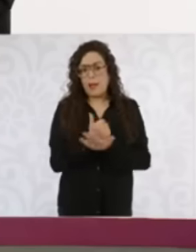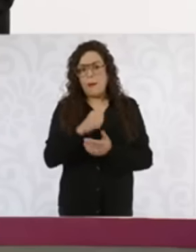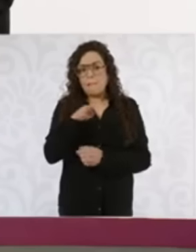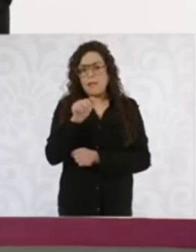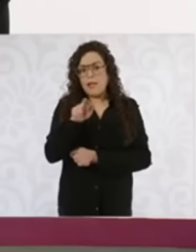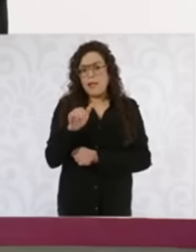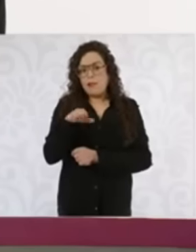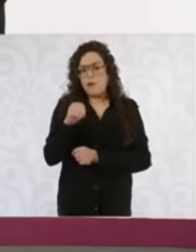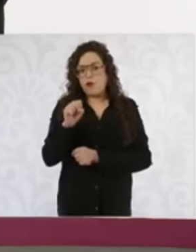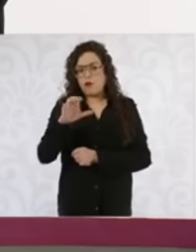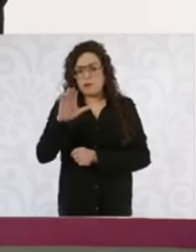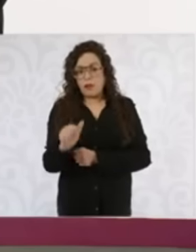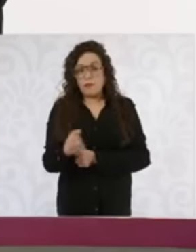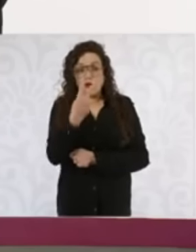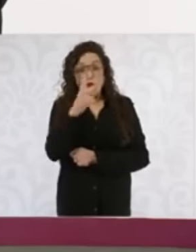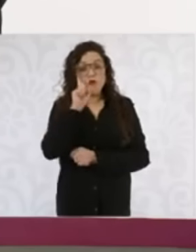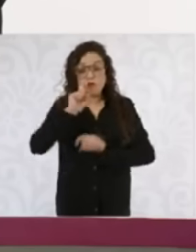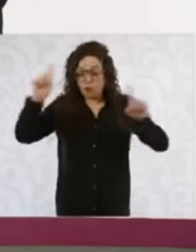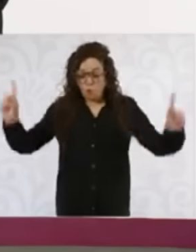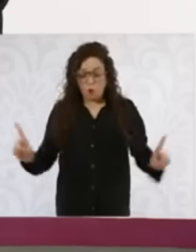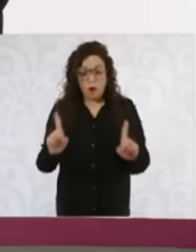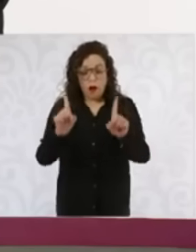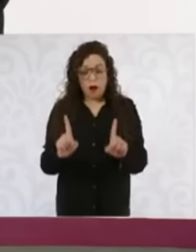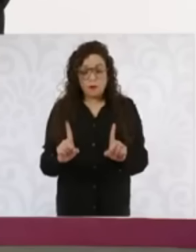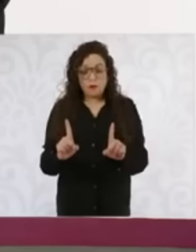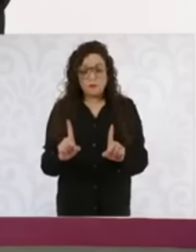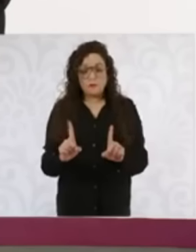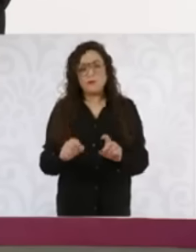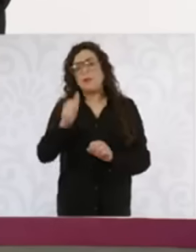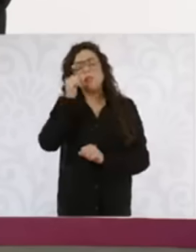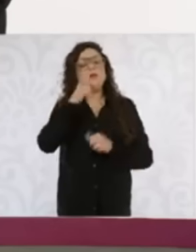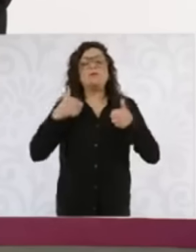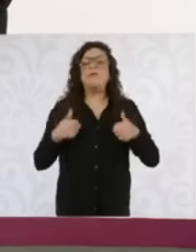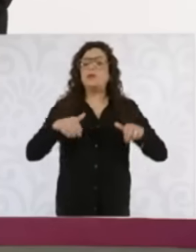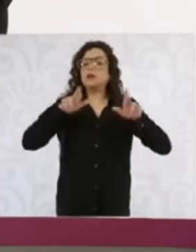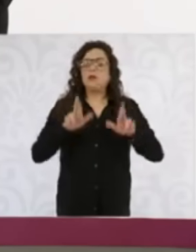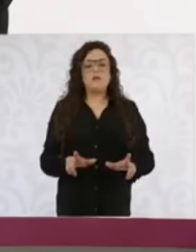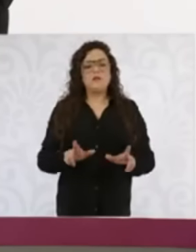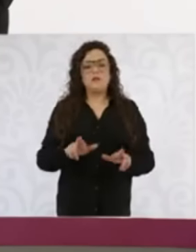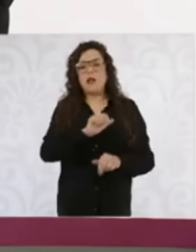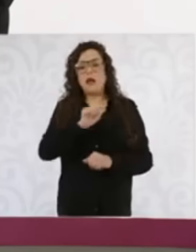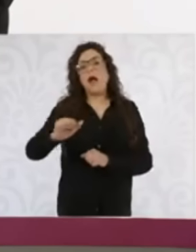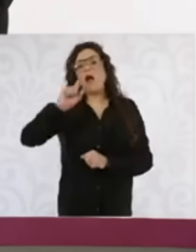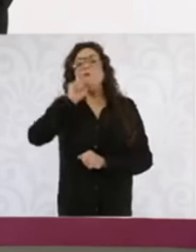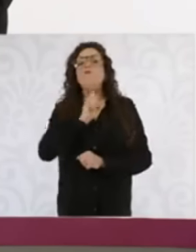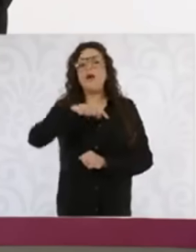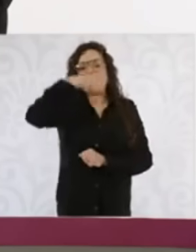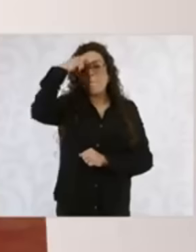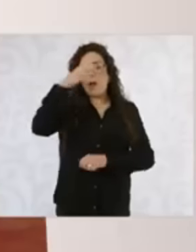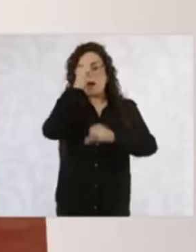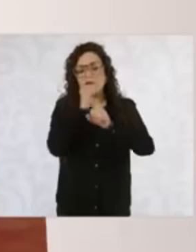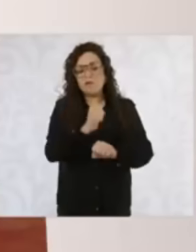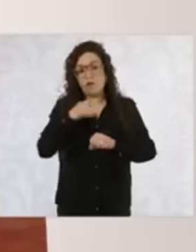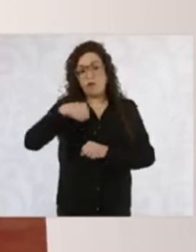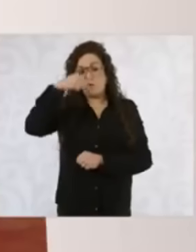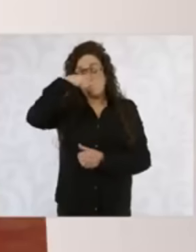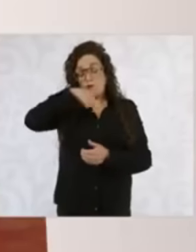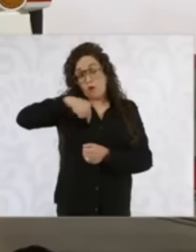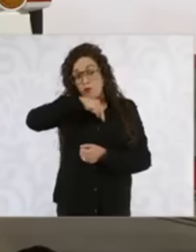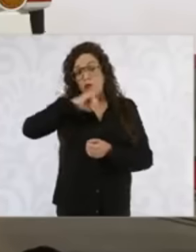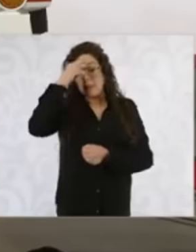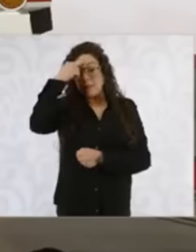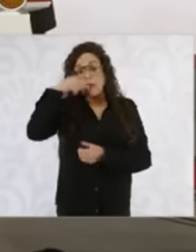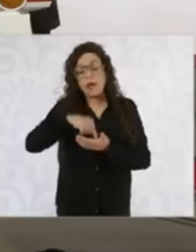adversarios, ¿qué quieren? Que le vaya mal a México. que le vaya mal al país. Ellos apuestan a que le vaya mal al